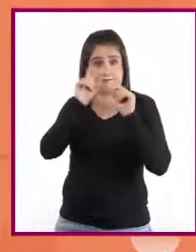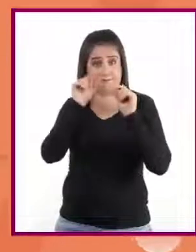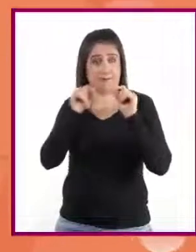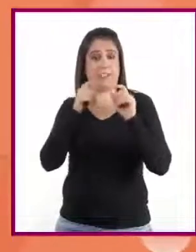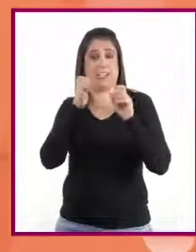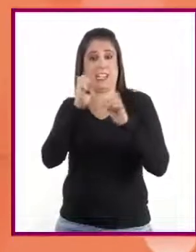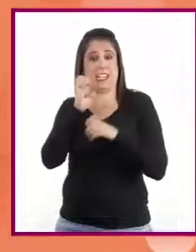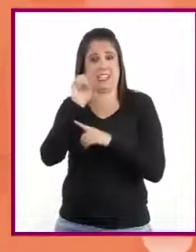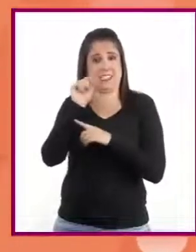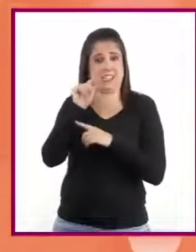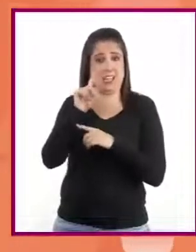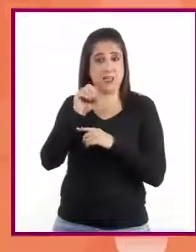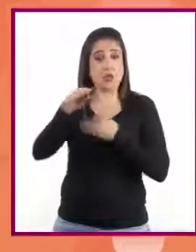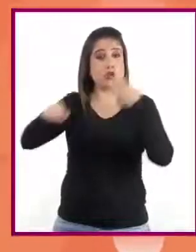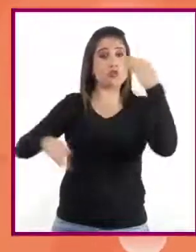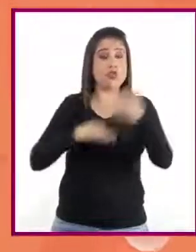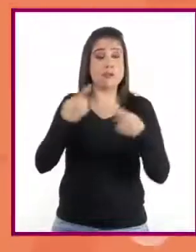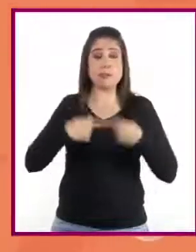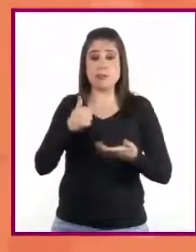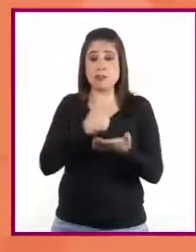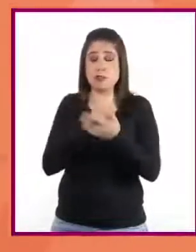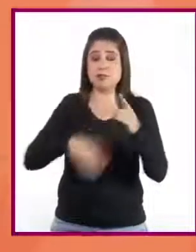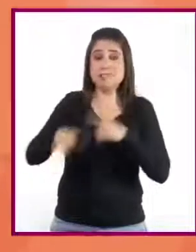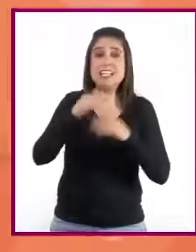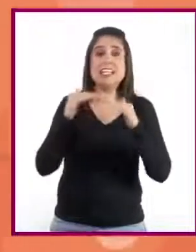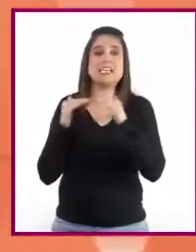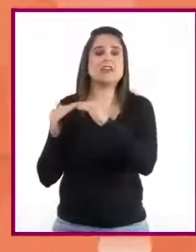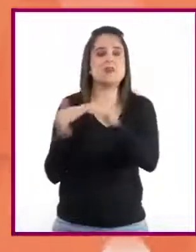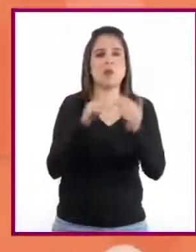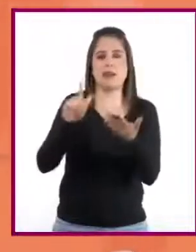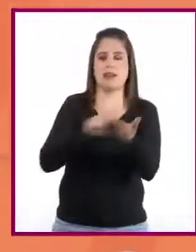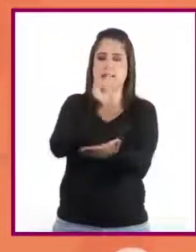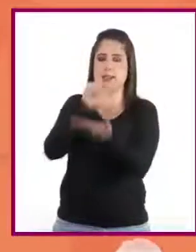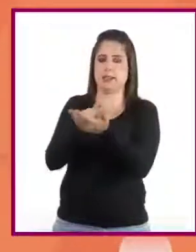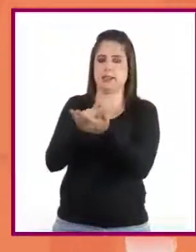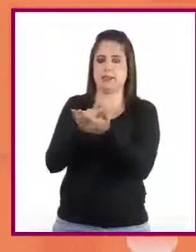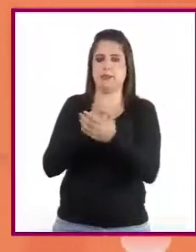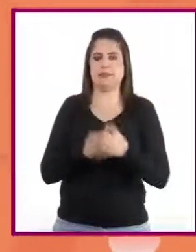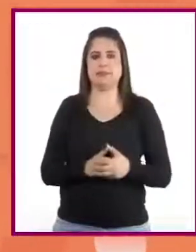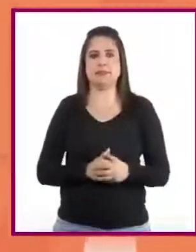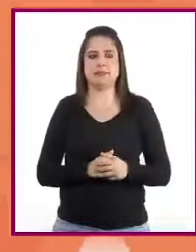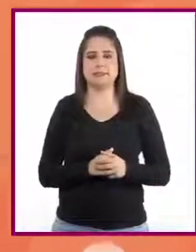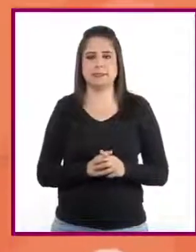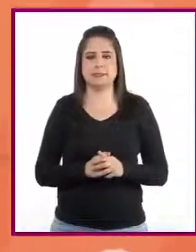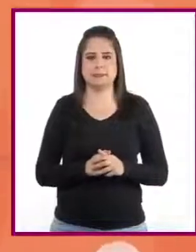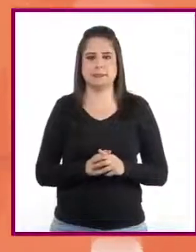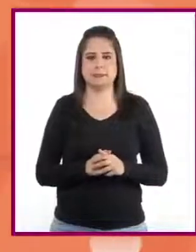es aquel en que todos los ciudadanos son iguales ante la ley.